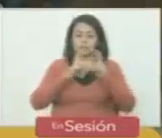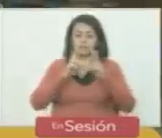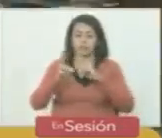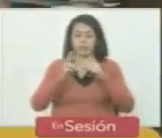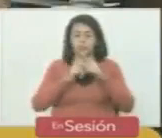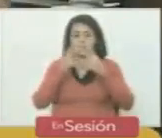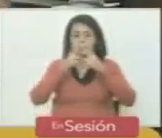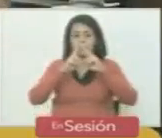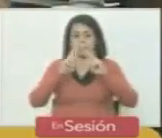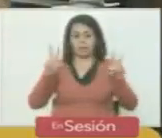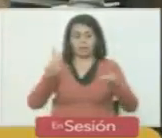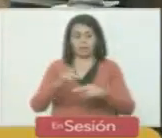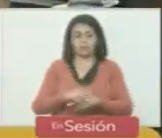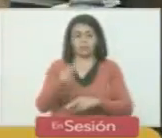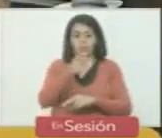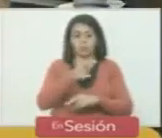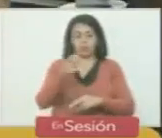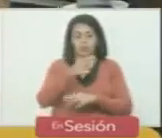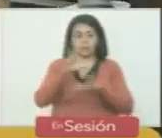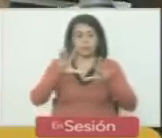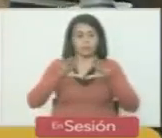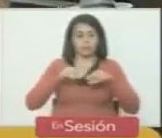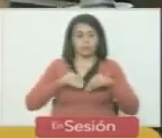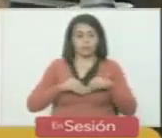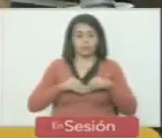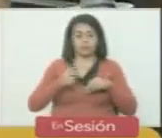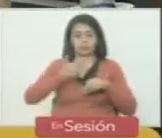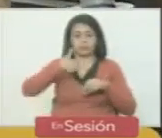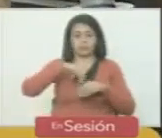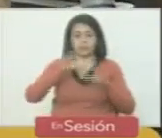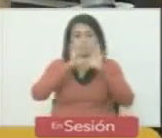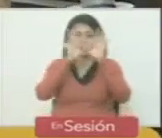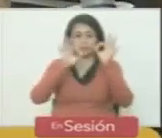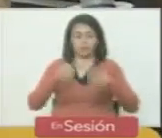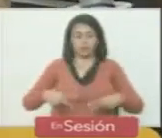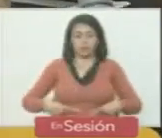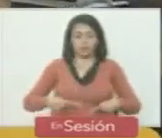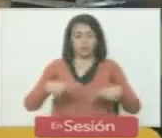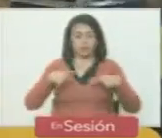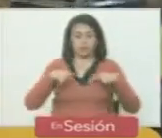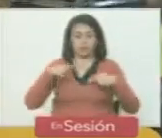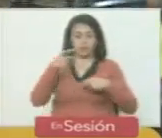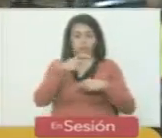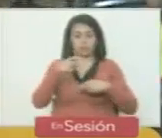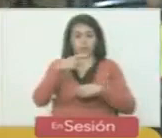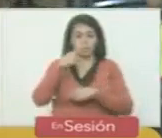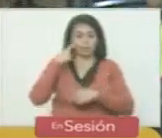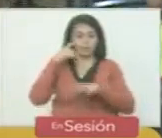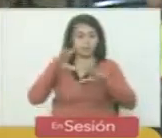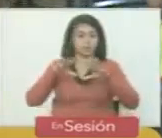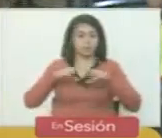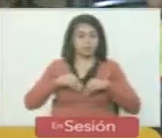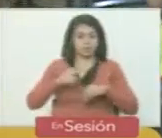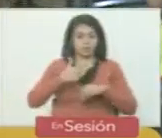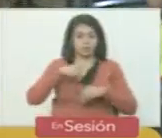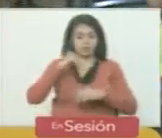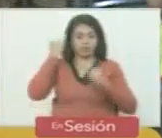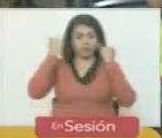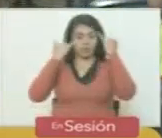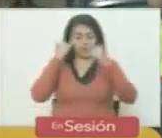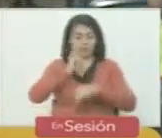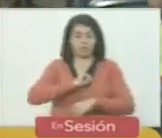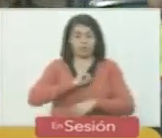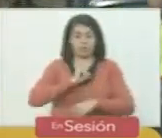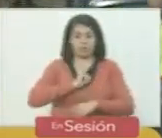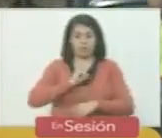paz. Buscamos el reconocimiento de nuestras formas de vida. Buscamos el reconocimiento de nuestras